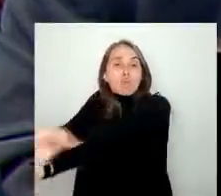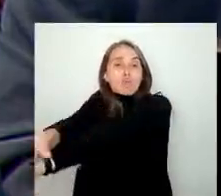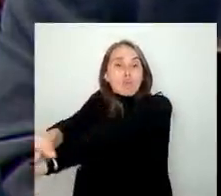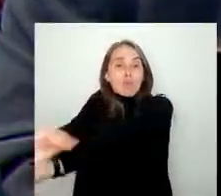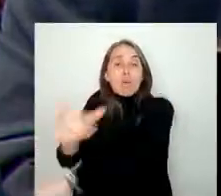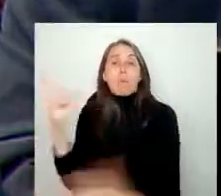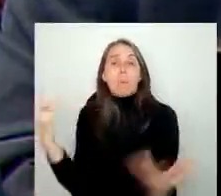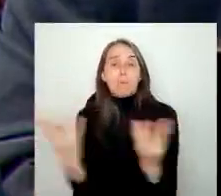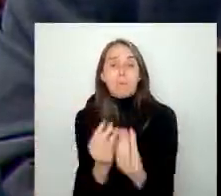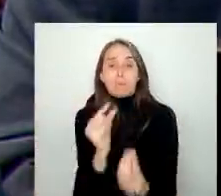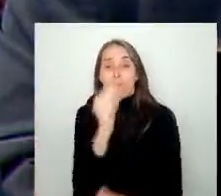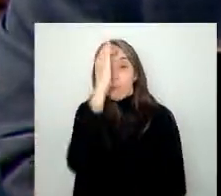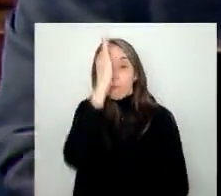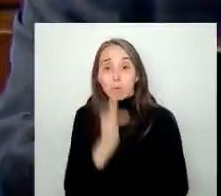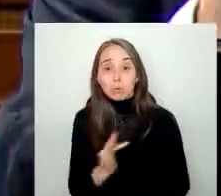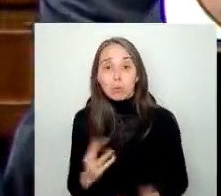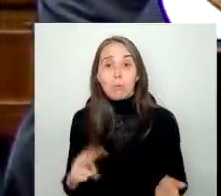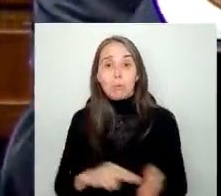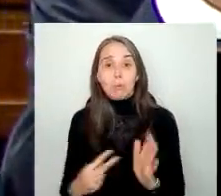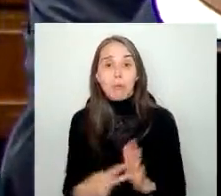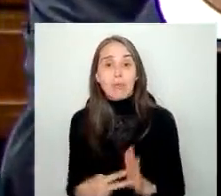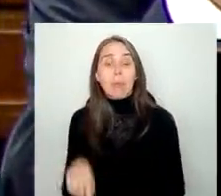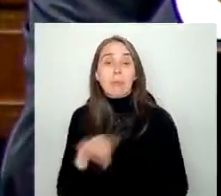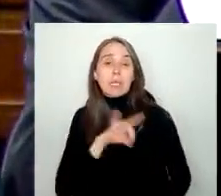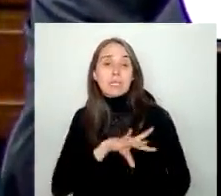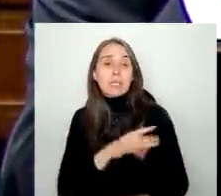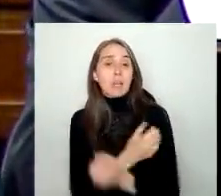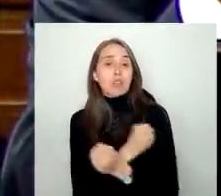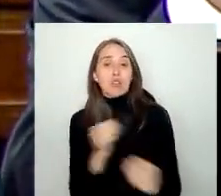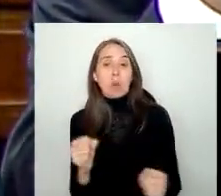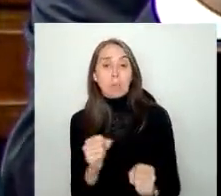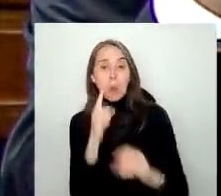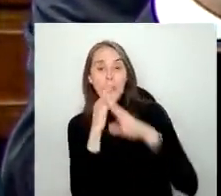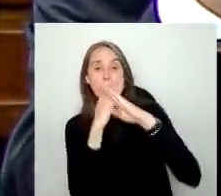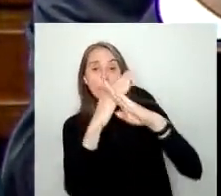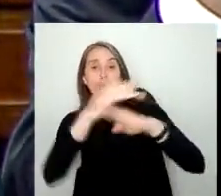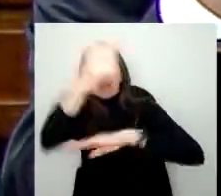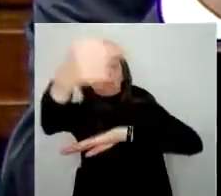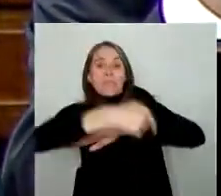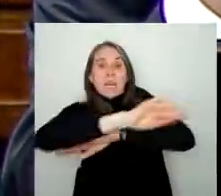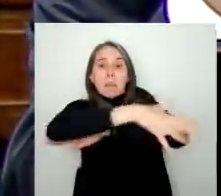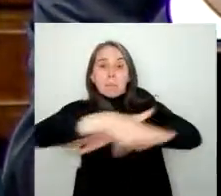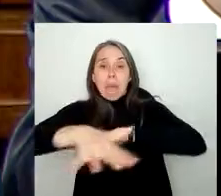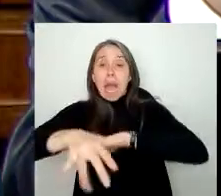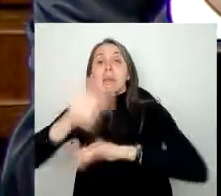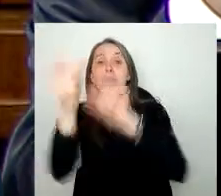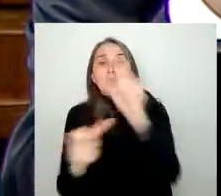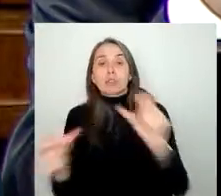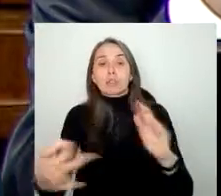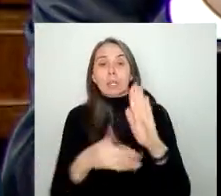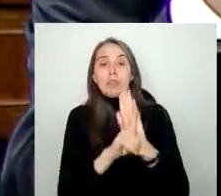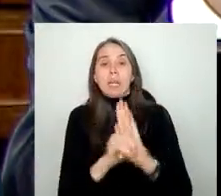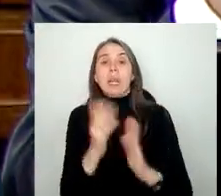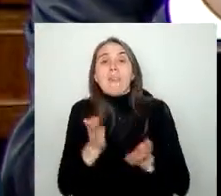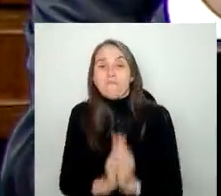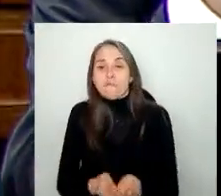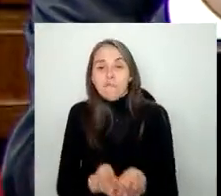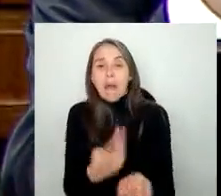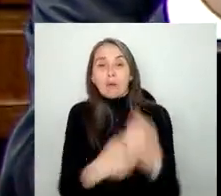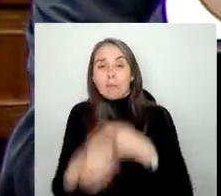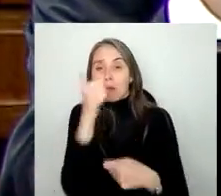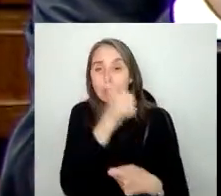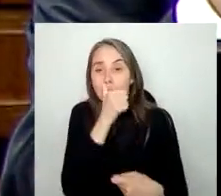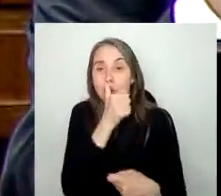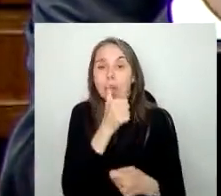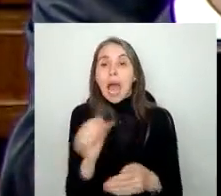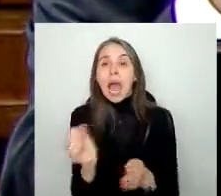limita gravemente nuestra capacidad para prevenir y responder a delitos como el narcotráfico y el tráfico de vehículos